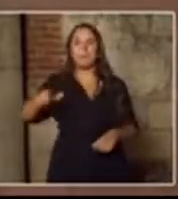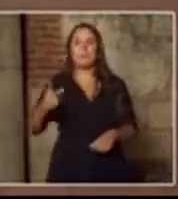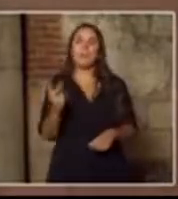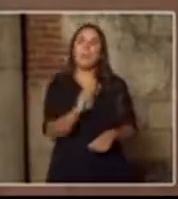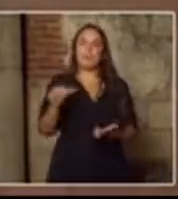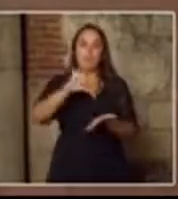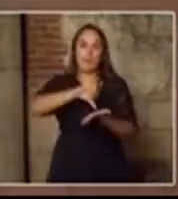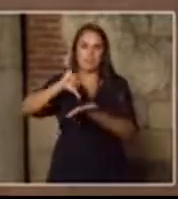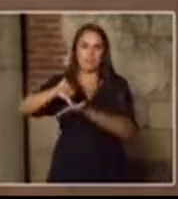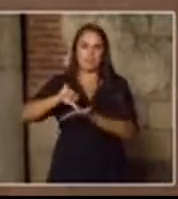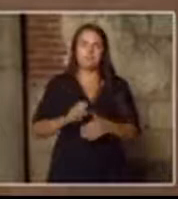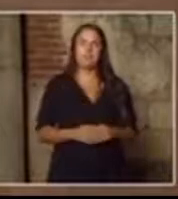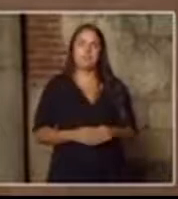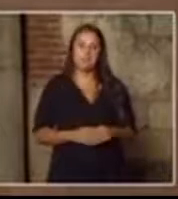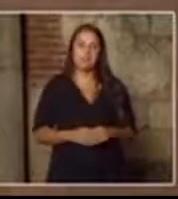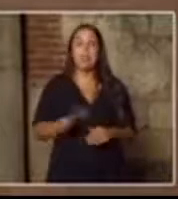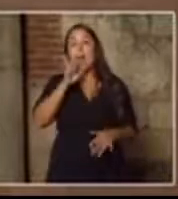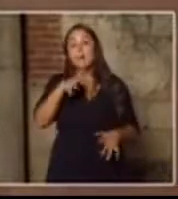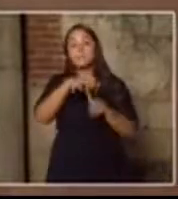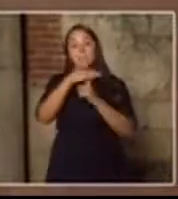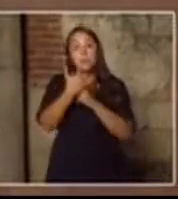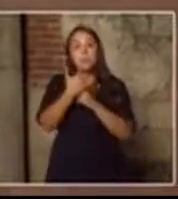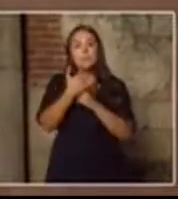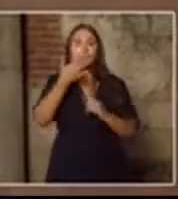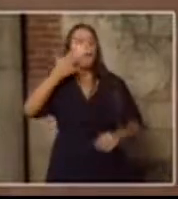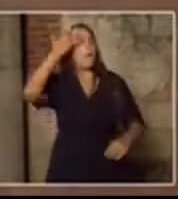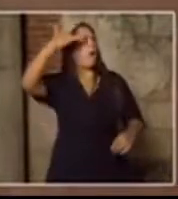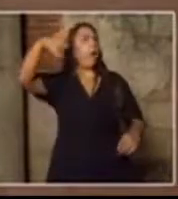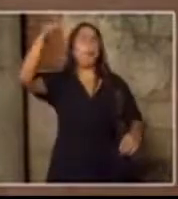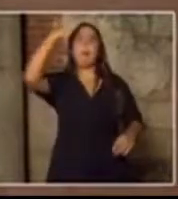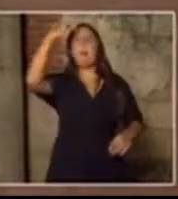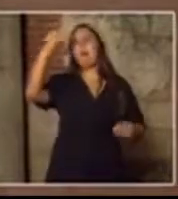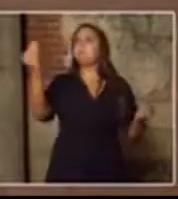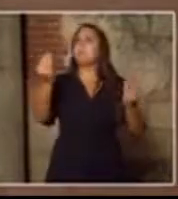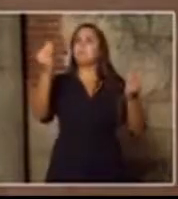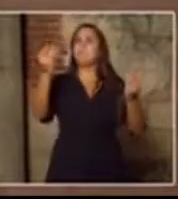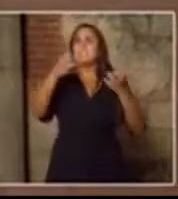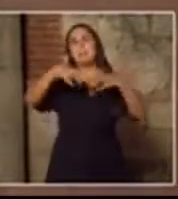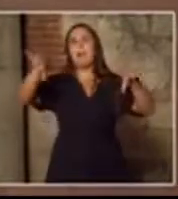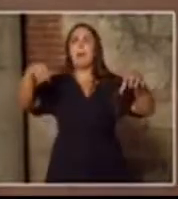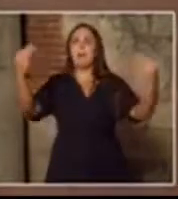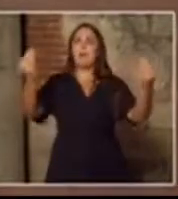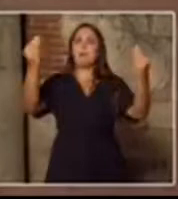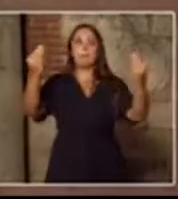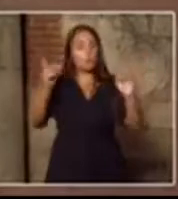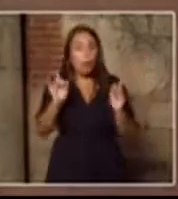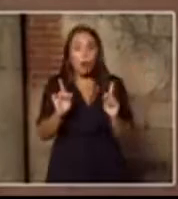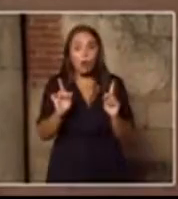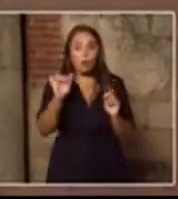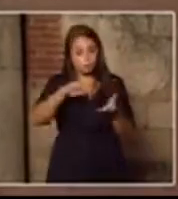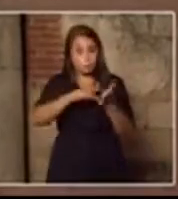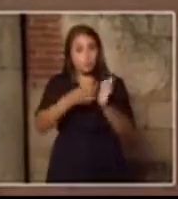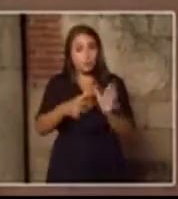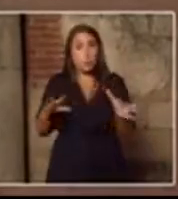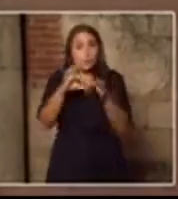ciudades. Estamos en un momento en el que se idealiza lo que nos separa, pero en este proyecto ha nacido